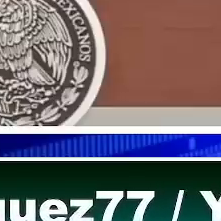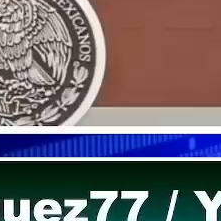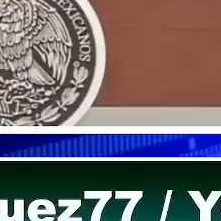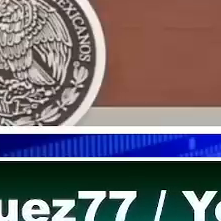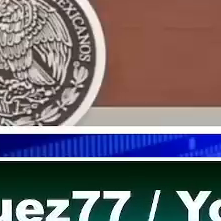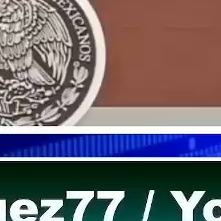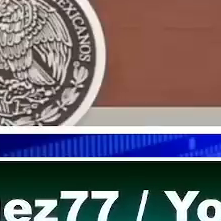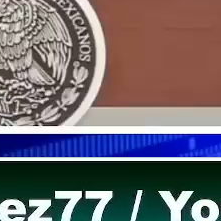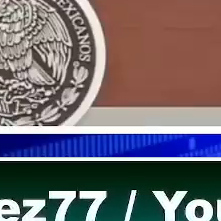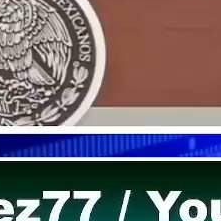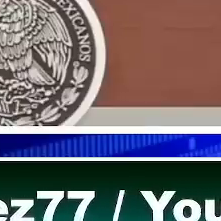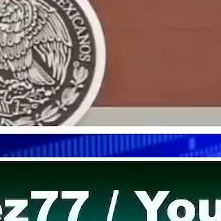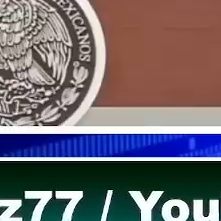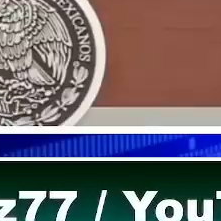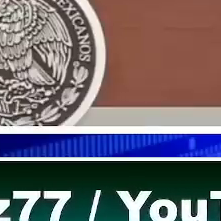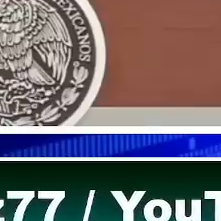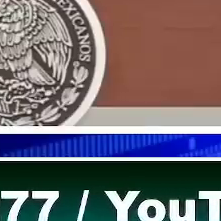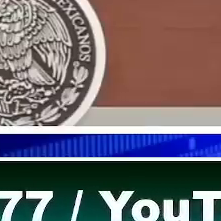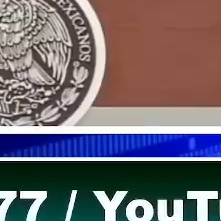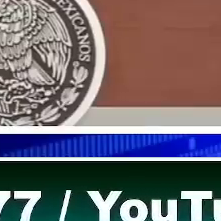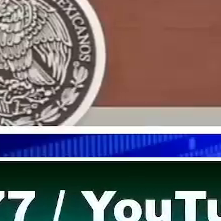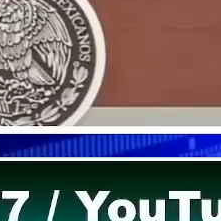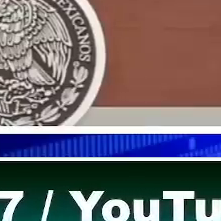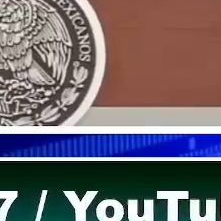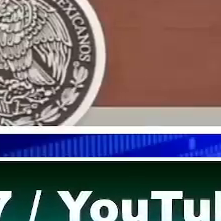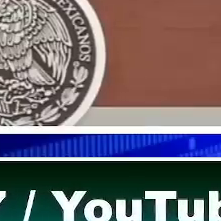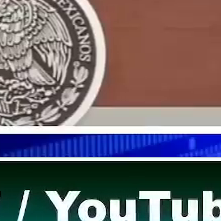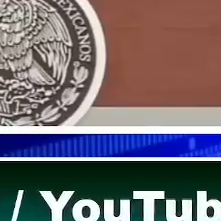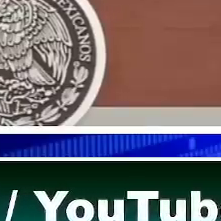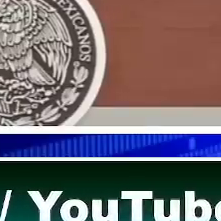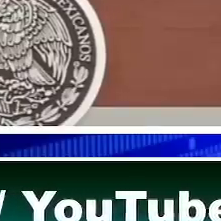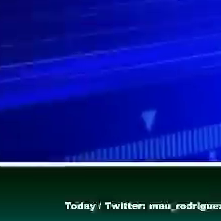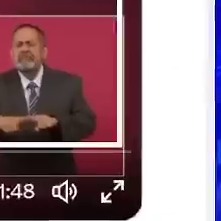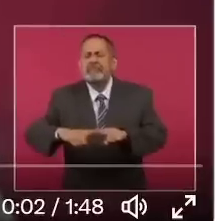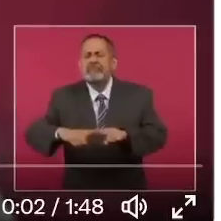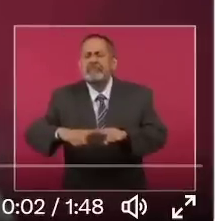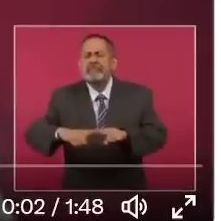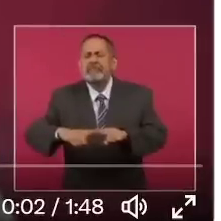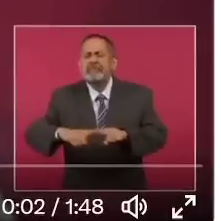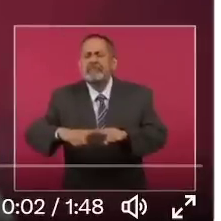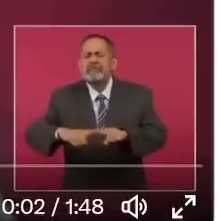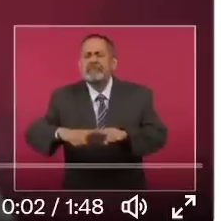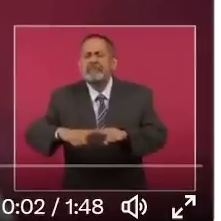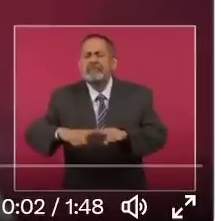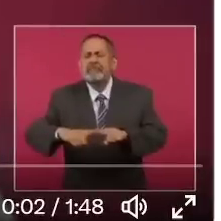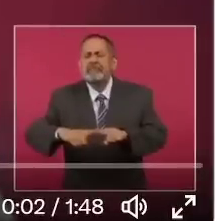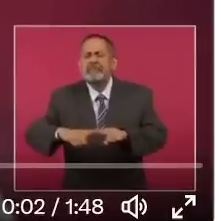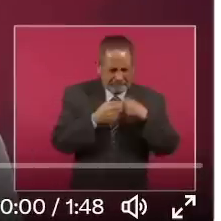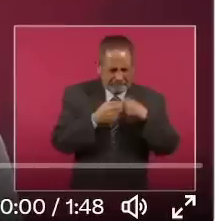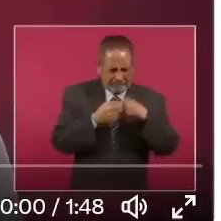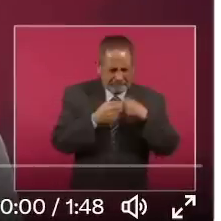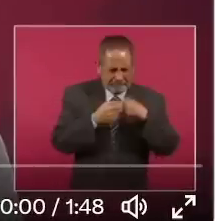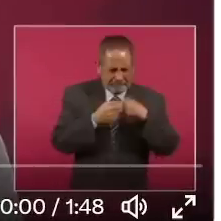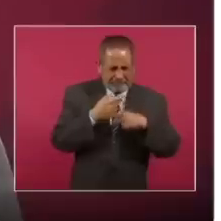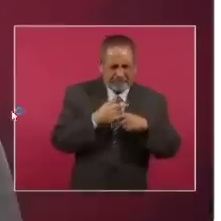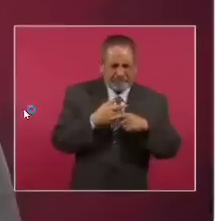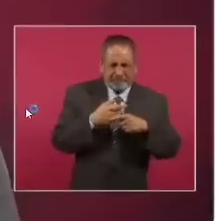Anthony Blinken, a Joe Biden y al gobierno demócrata, ahorita en la Casa Blanca. Miren nada más.